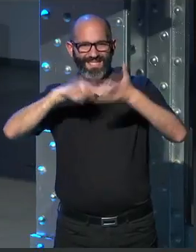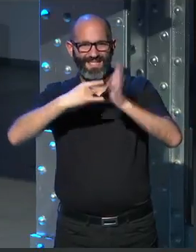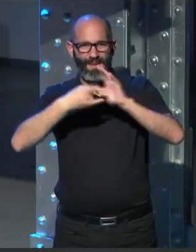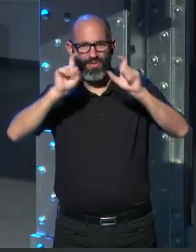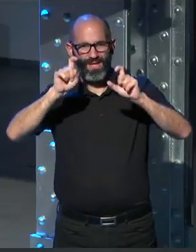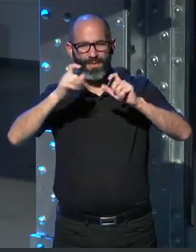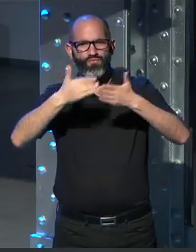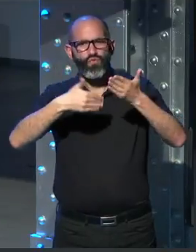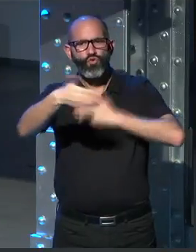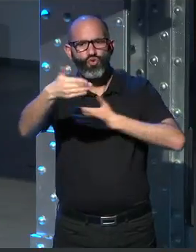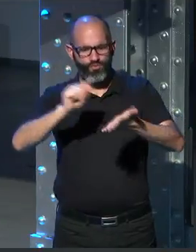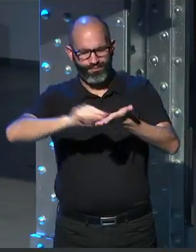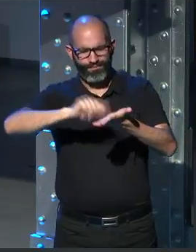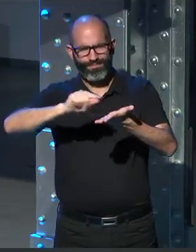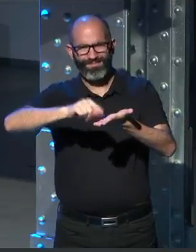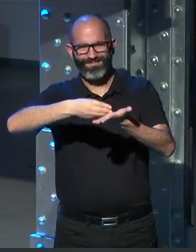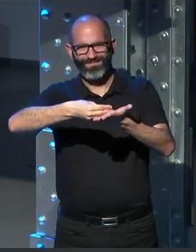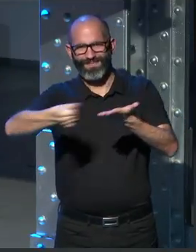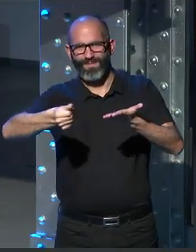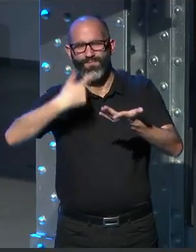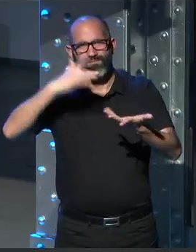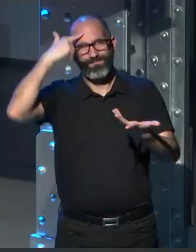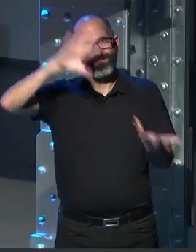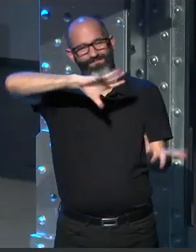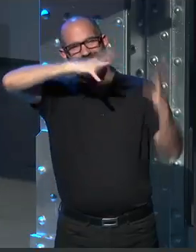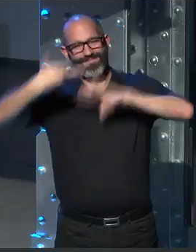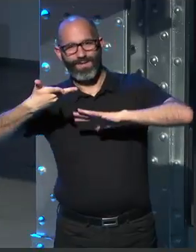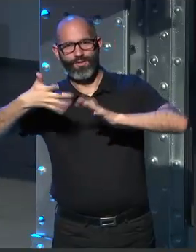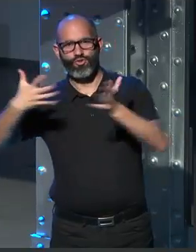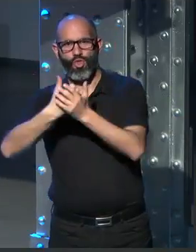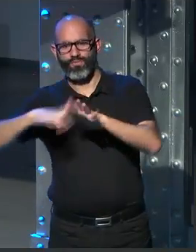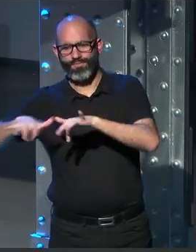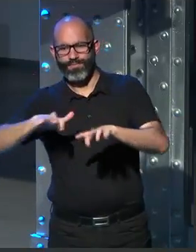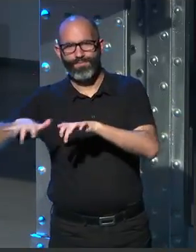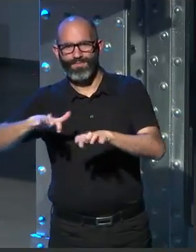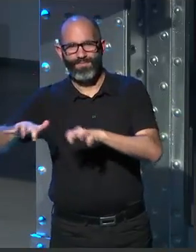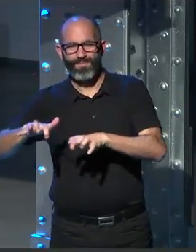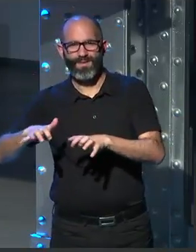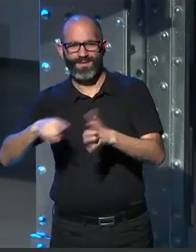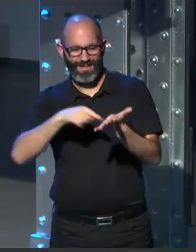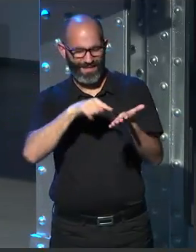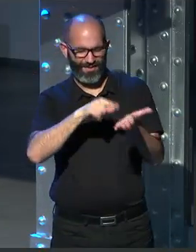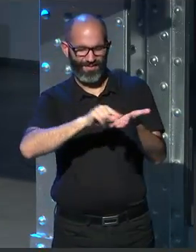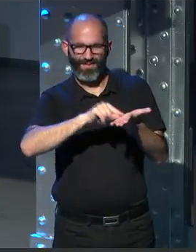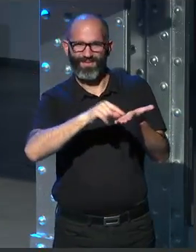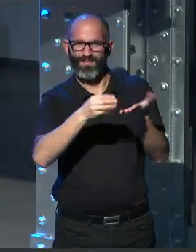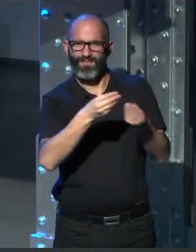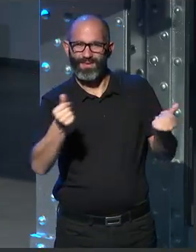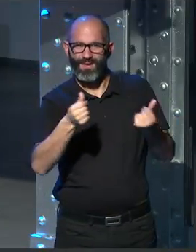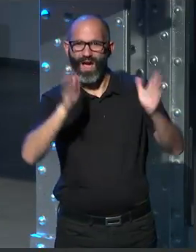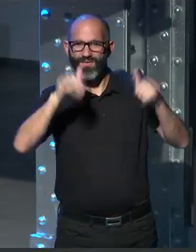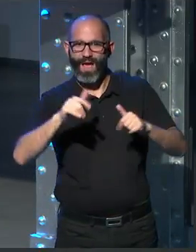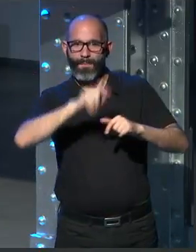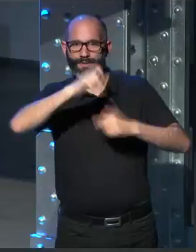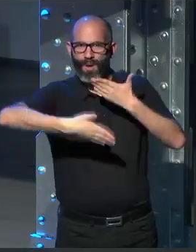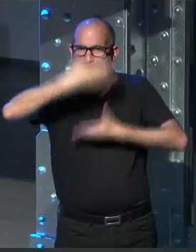iba a ser un problema, iba a transformar por completo nuestro cerebro, iba a cambiar la manera en la que procesamos información, etc. Y eso produjo ríos de tinta